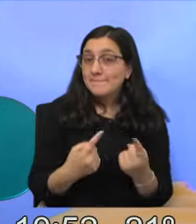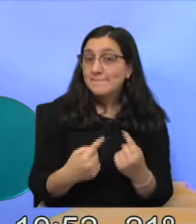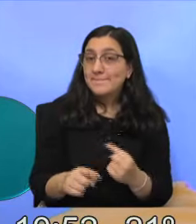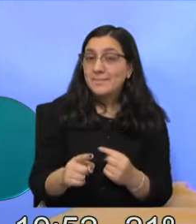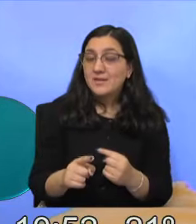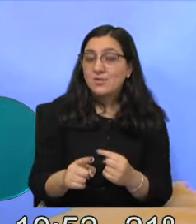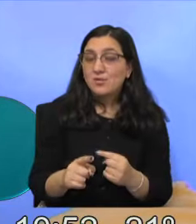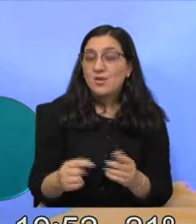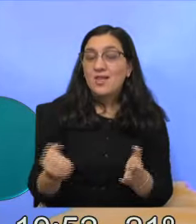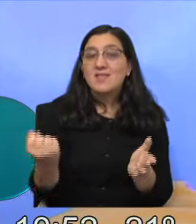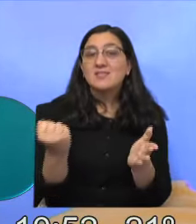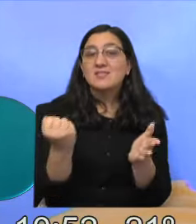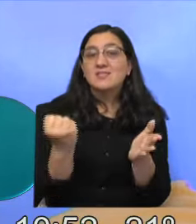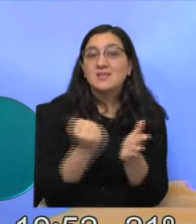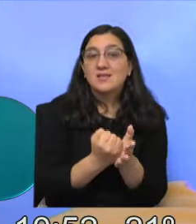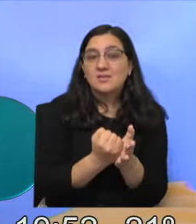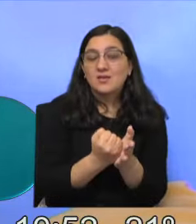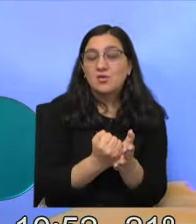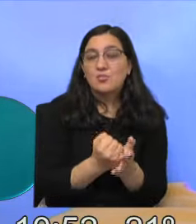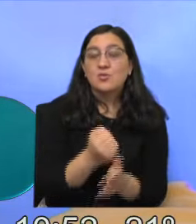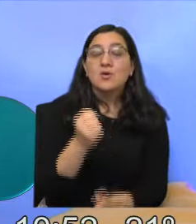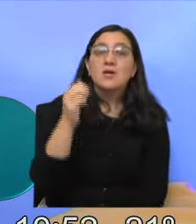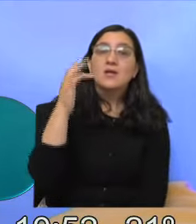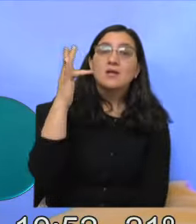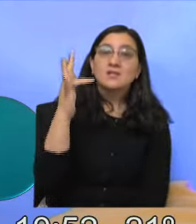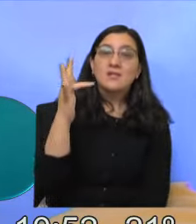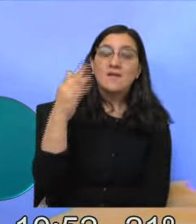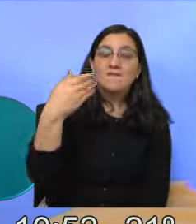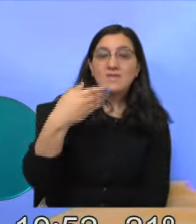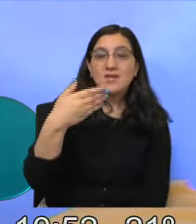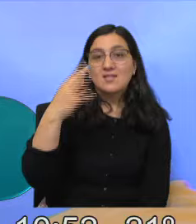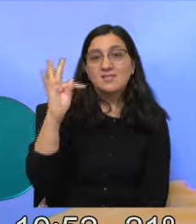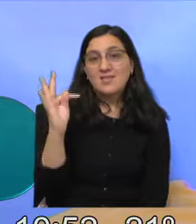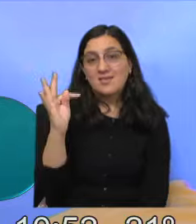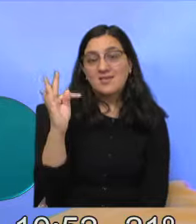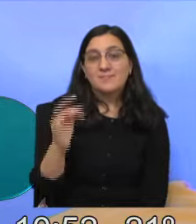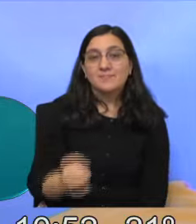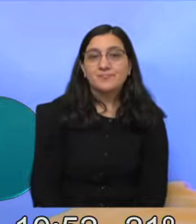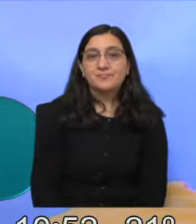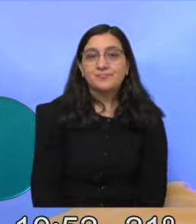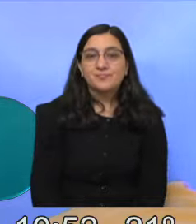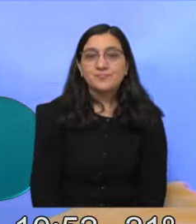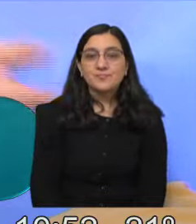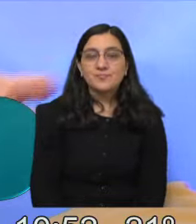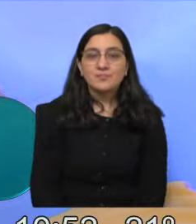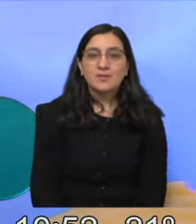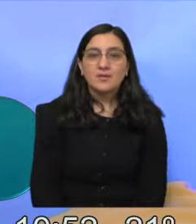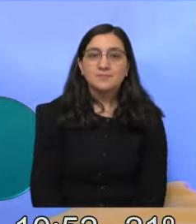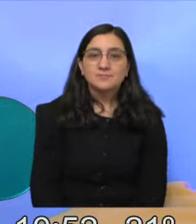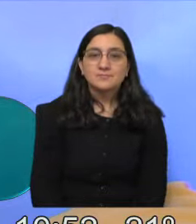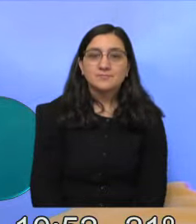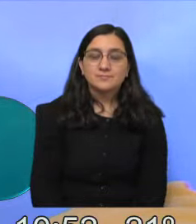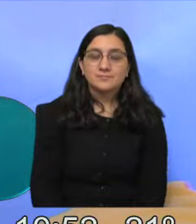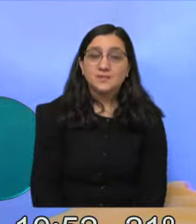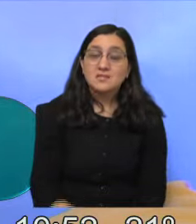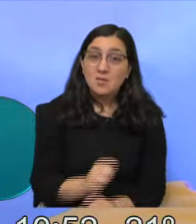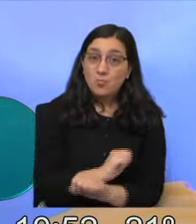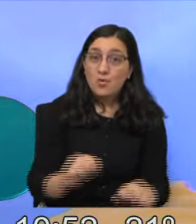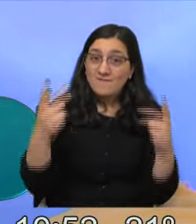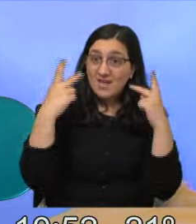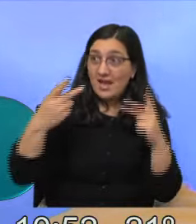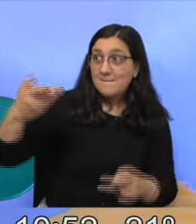Es eso mismo, pero con la etiqueta que lo identifica como TBT, como jueves de viajar al pasado, pero desvirtuado en cualquier día. Y se puede viajar